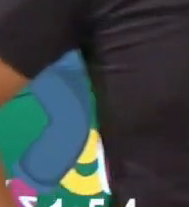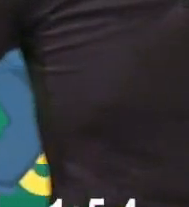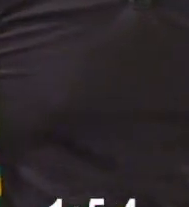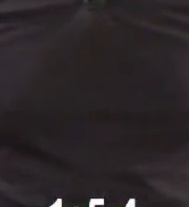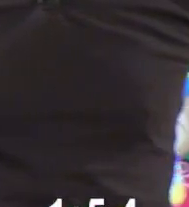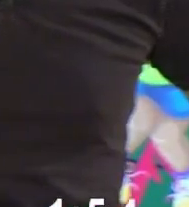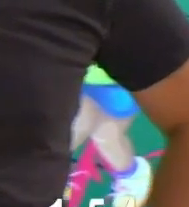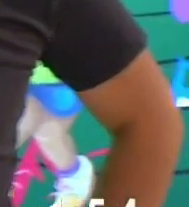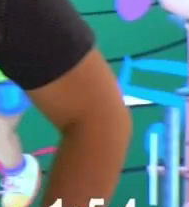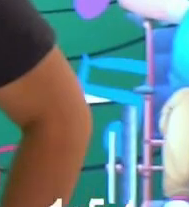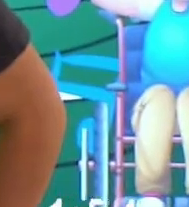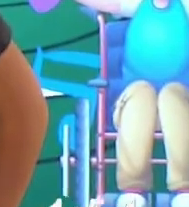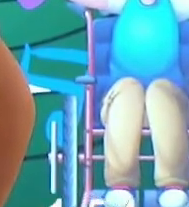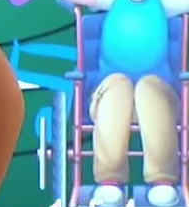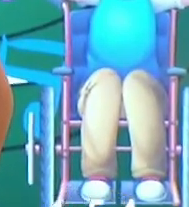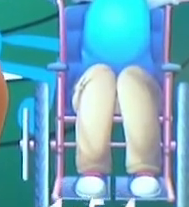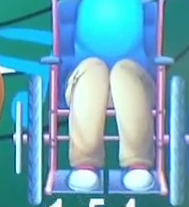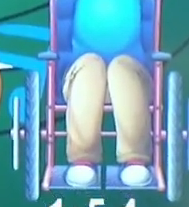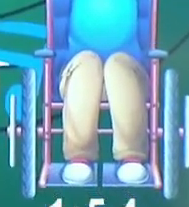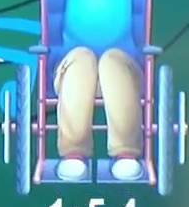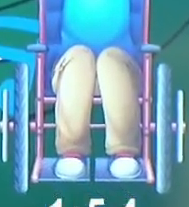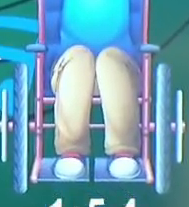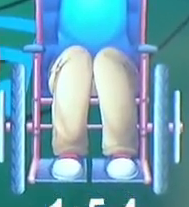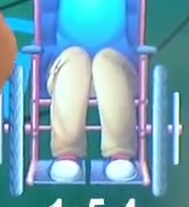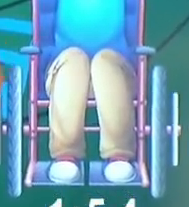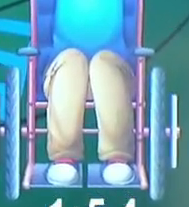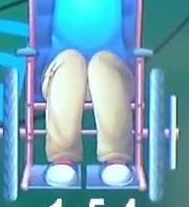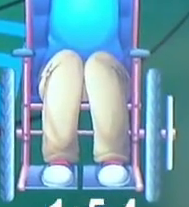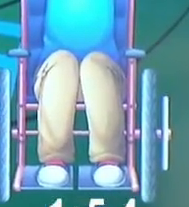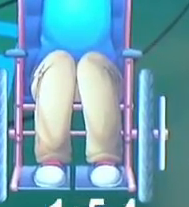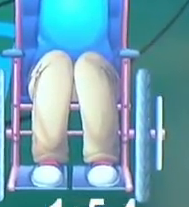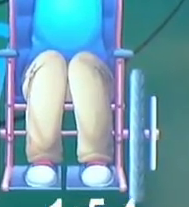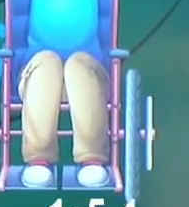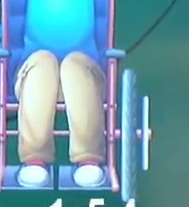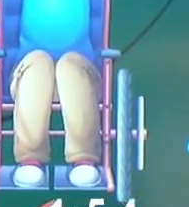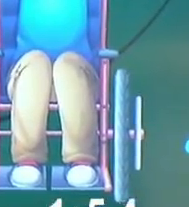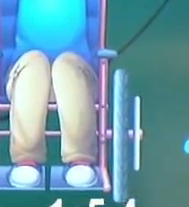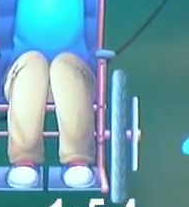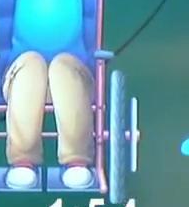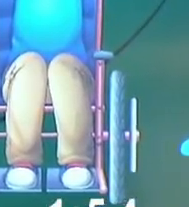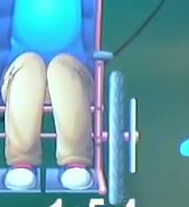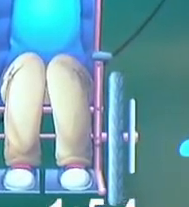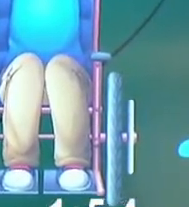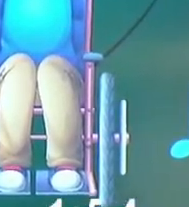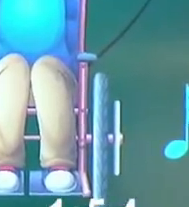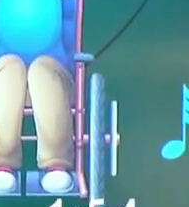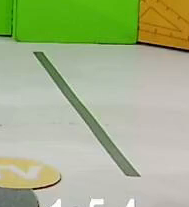los calentamientos también pueden ser movimientos de danza que podemos hacer para expresar algo,